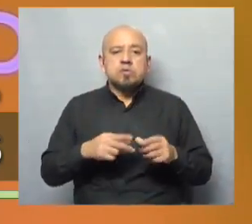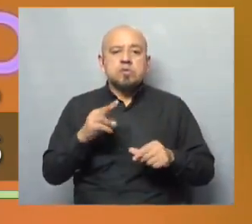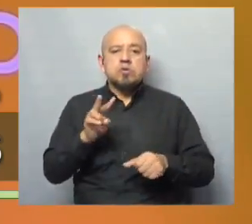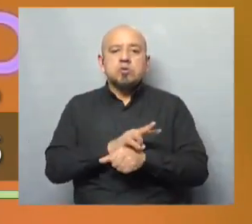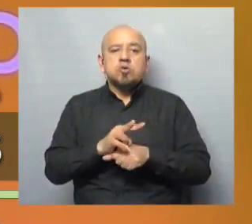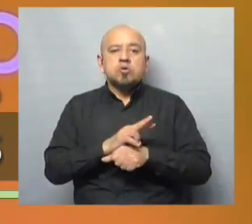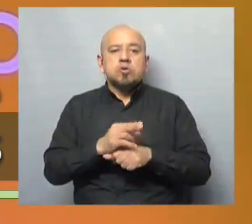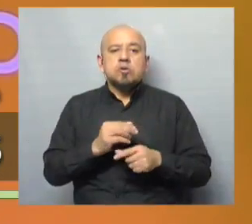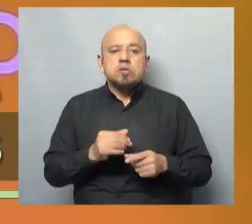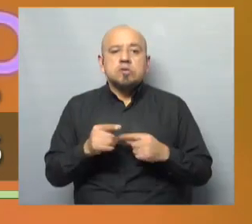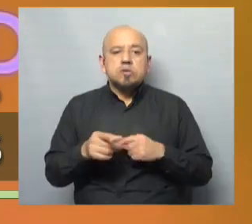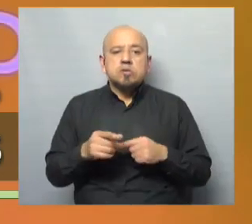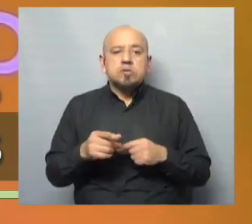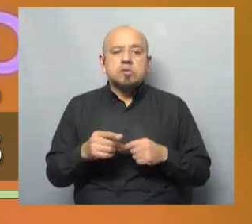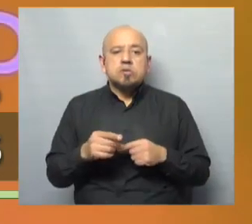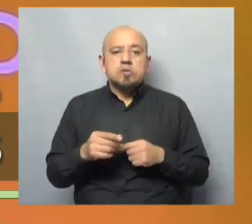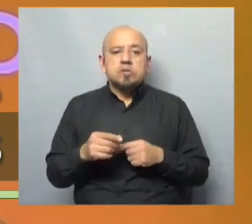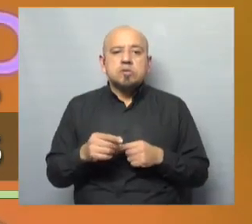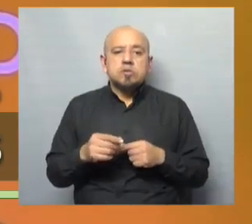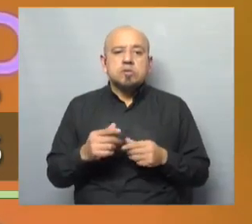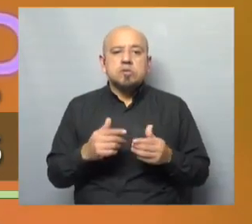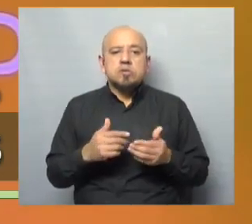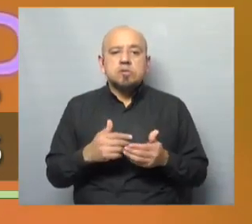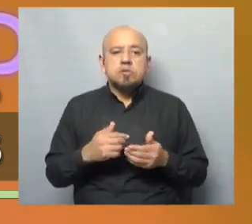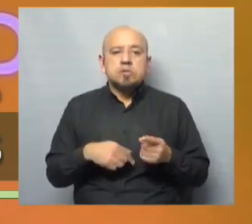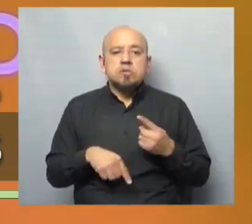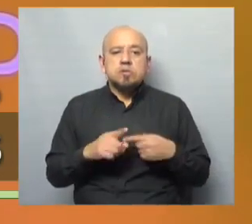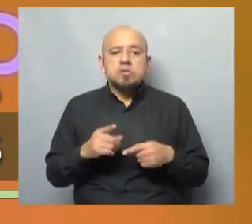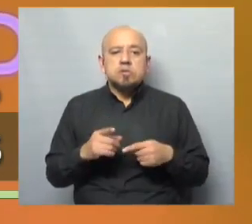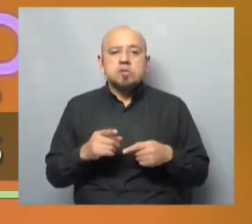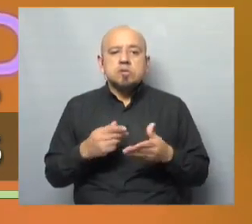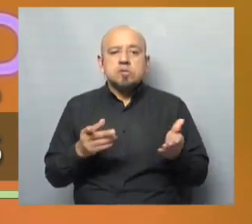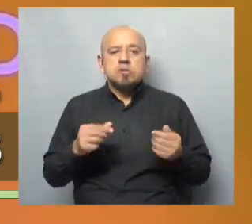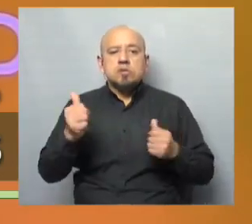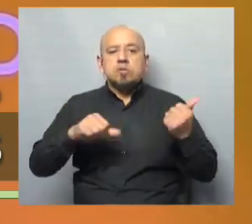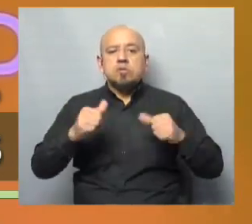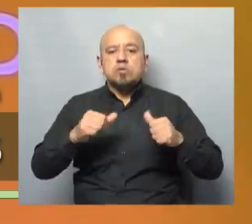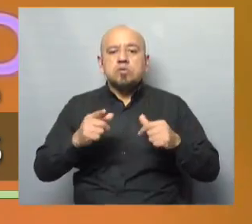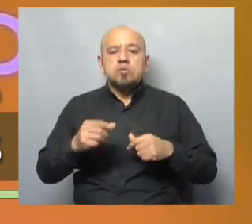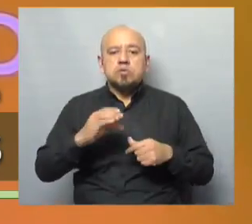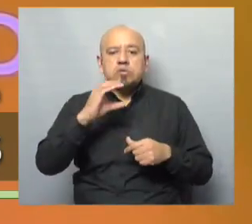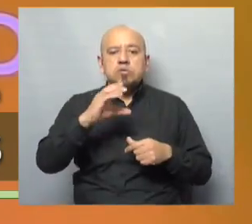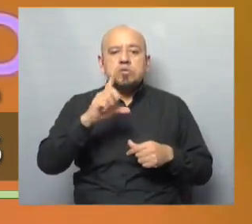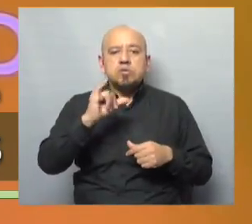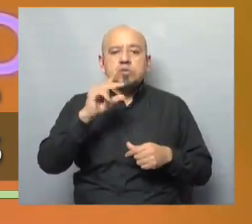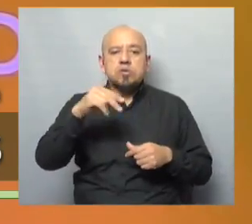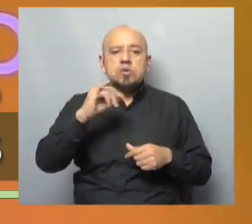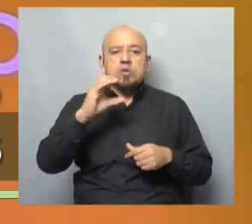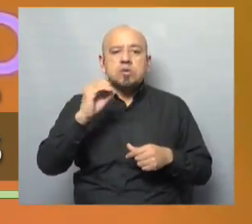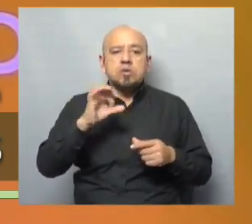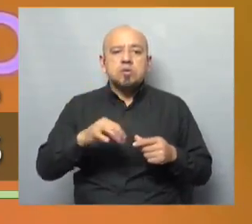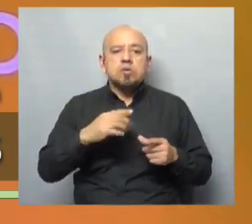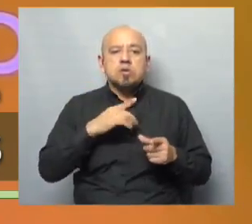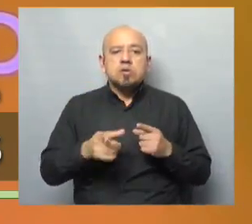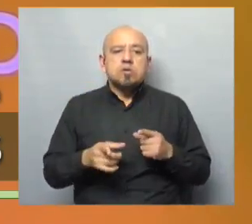calidad controles externos de calidad eso es parte de la regulación de los laboratorios de análisis clínicos por una ordenanza ministerial que existe en nuestro